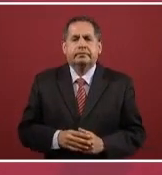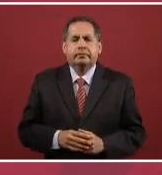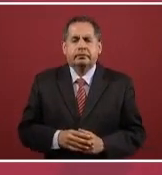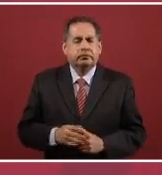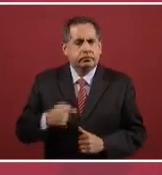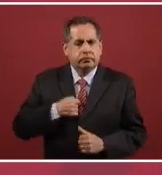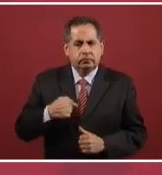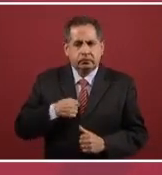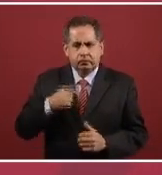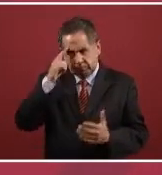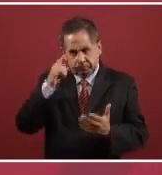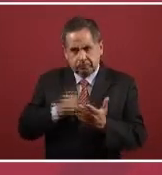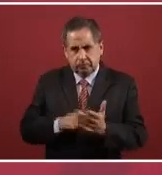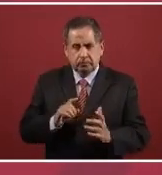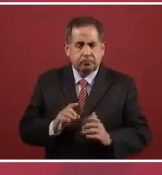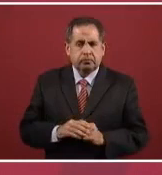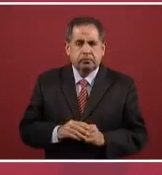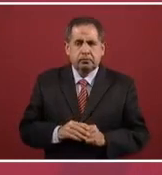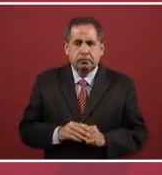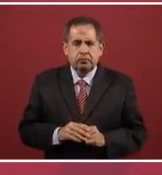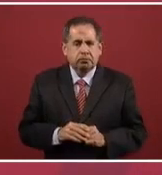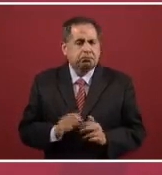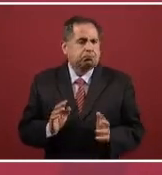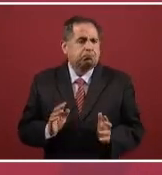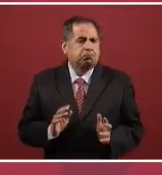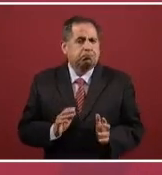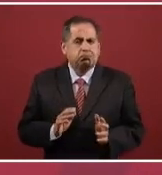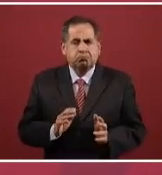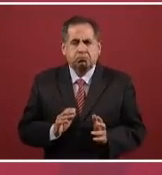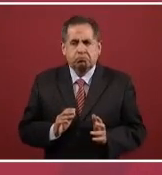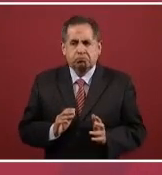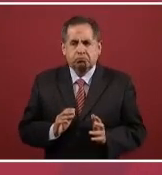yo creo que no hay que